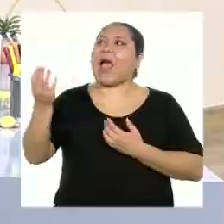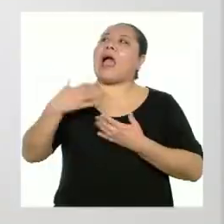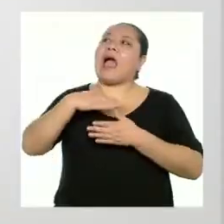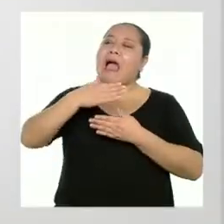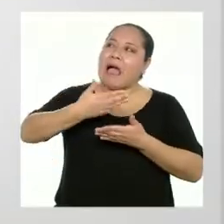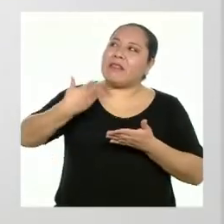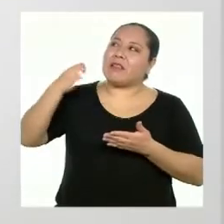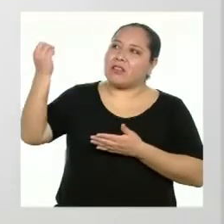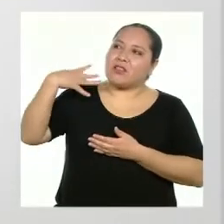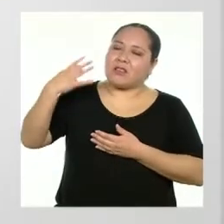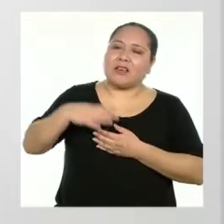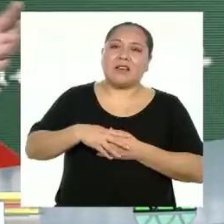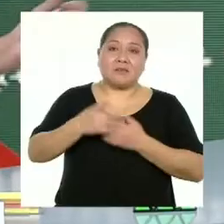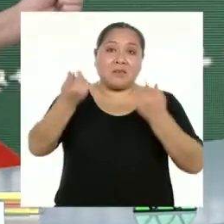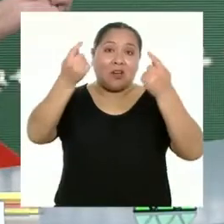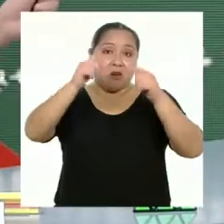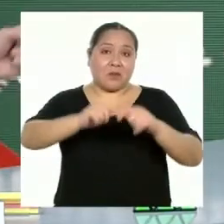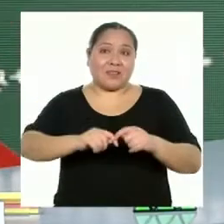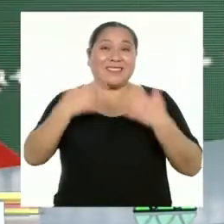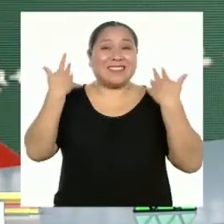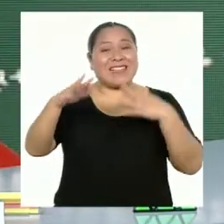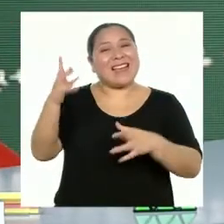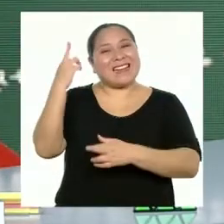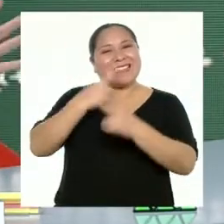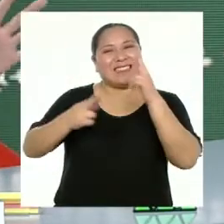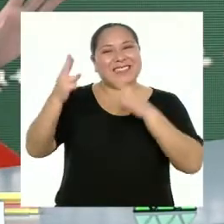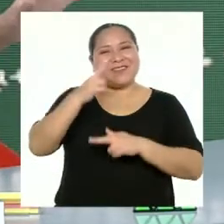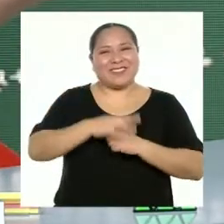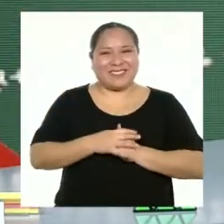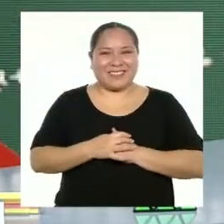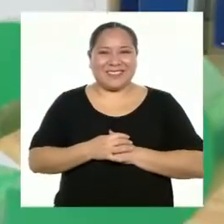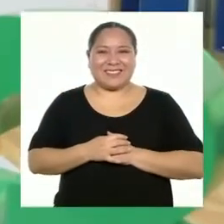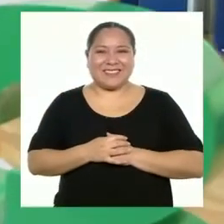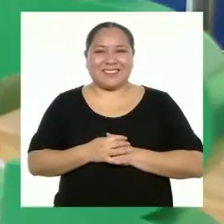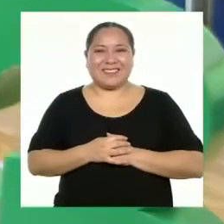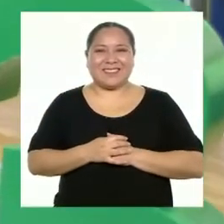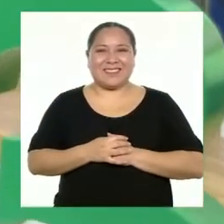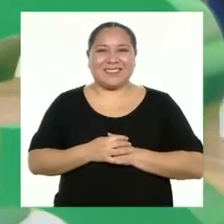comerciales? Por supuesto. ¡Ya regresamos!